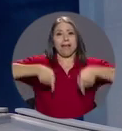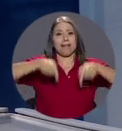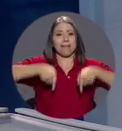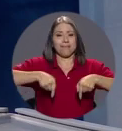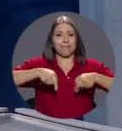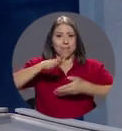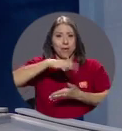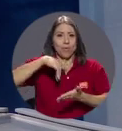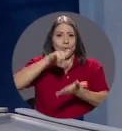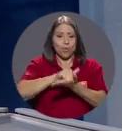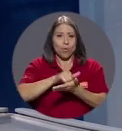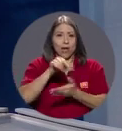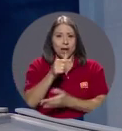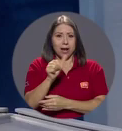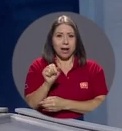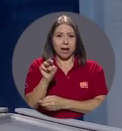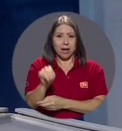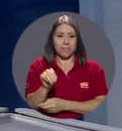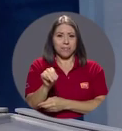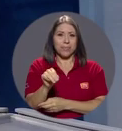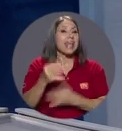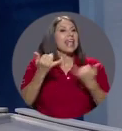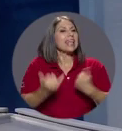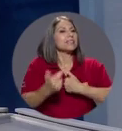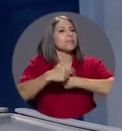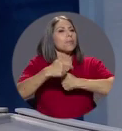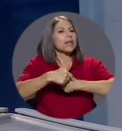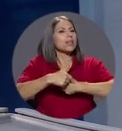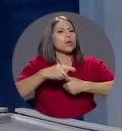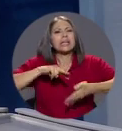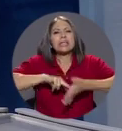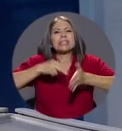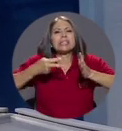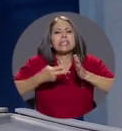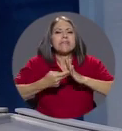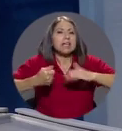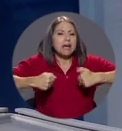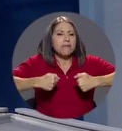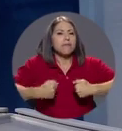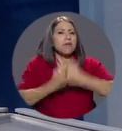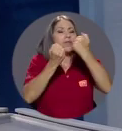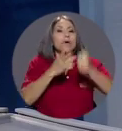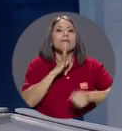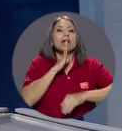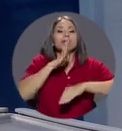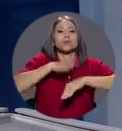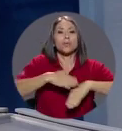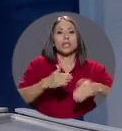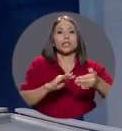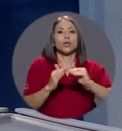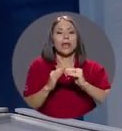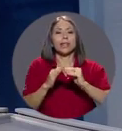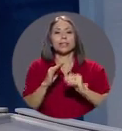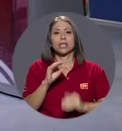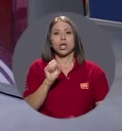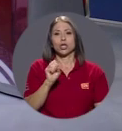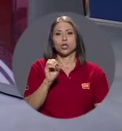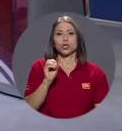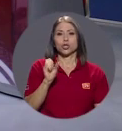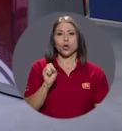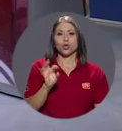metropolitana. ¿Qué reto significa en este momento para el país hablar de ciudades sostenibles? A mí